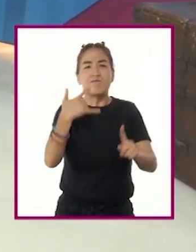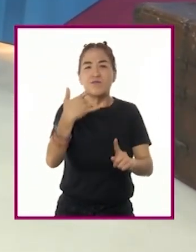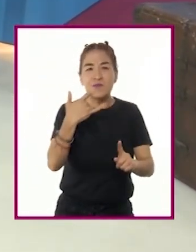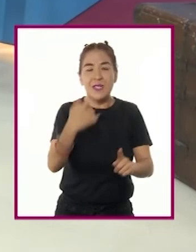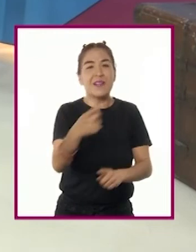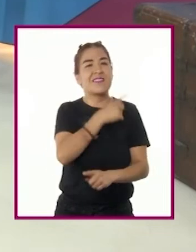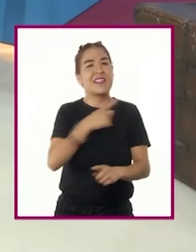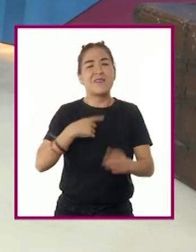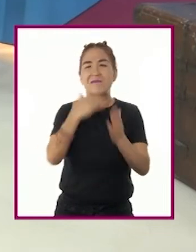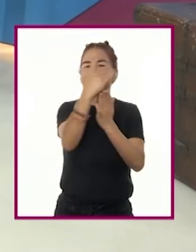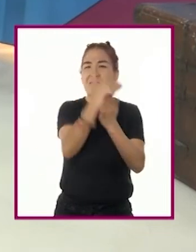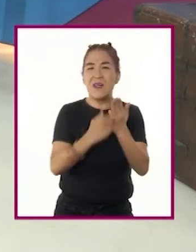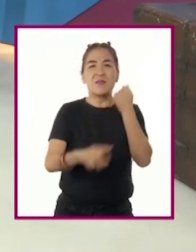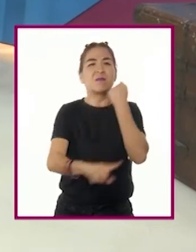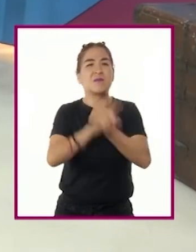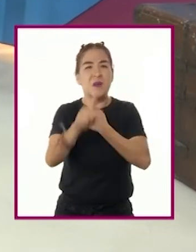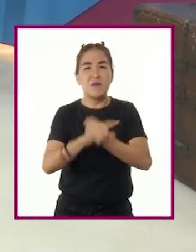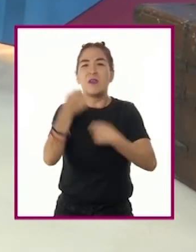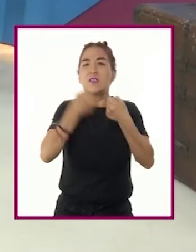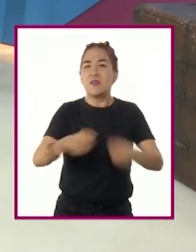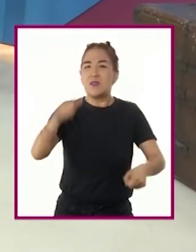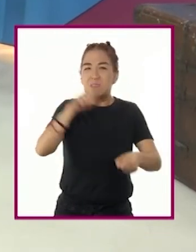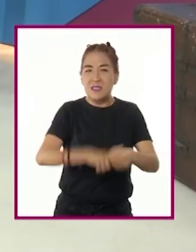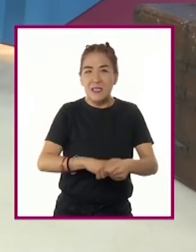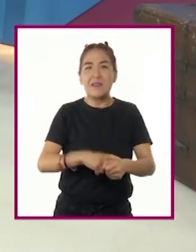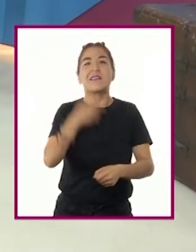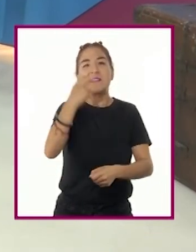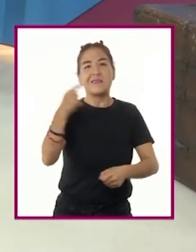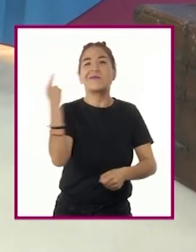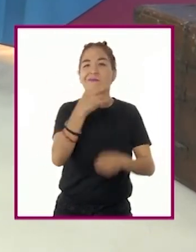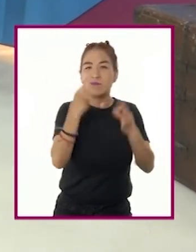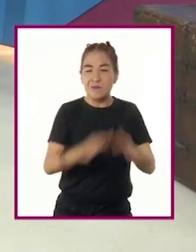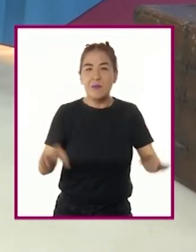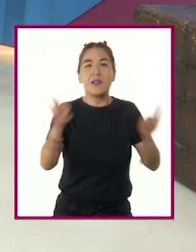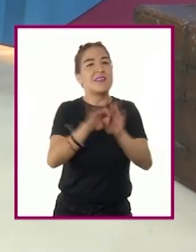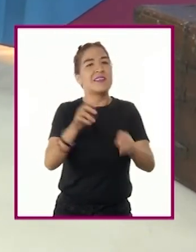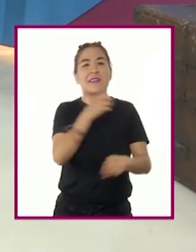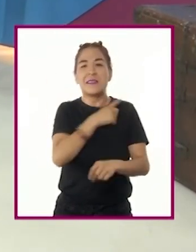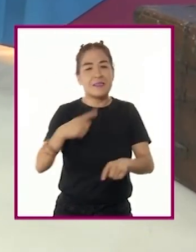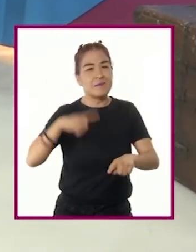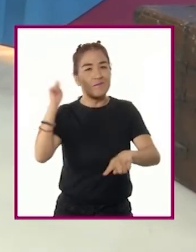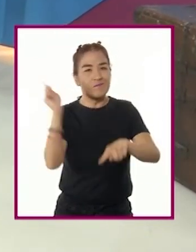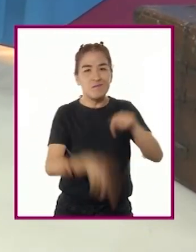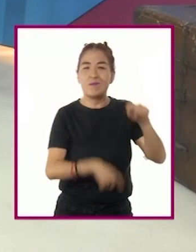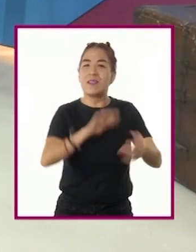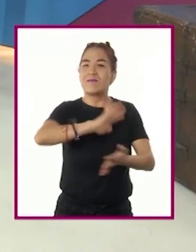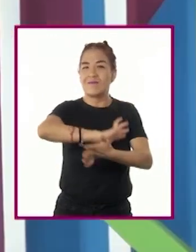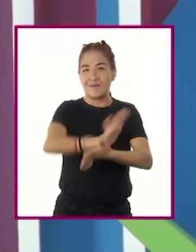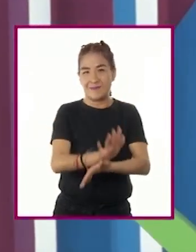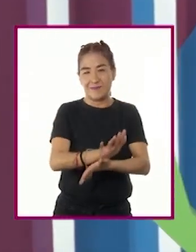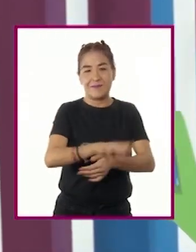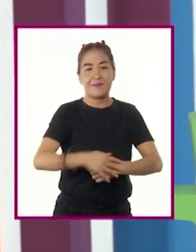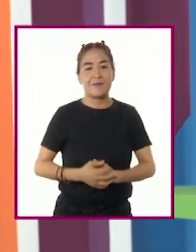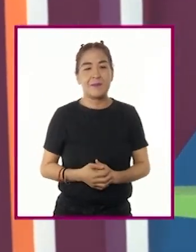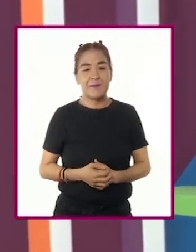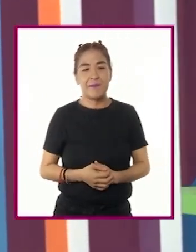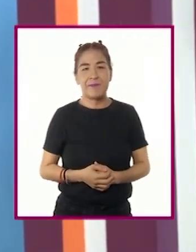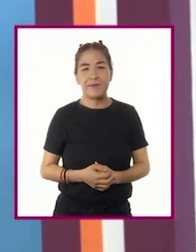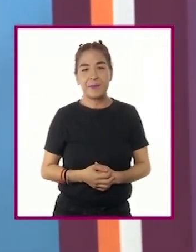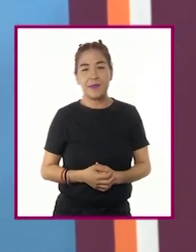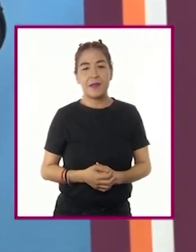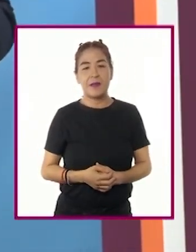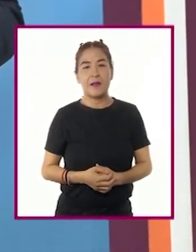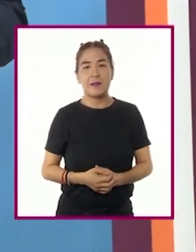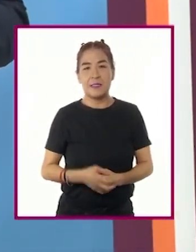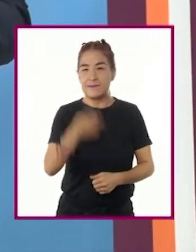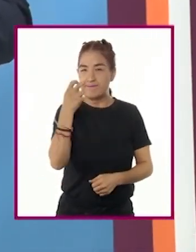menor desigualdad social, para lo cual también será muy importante combatir la discriminación. En ese sentido,